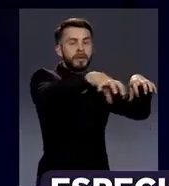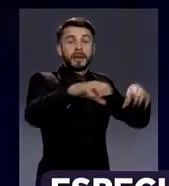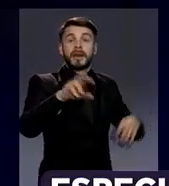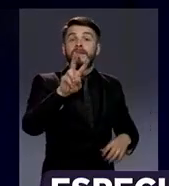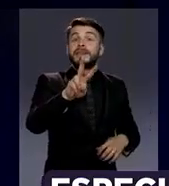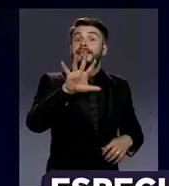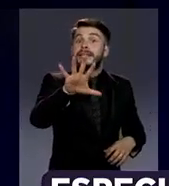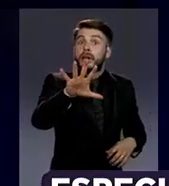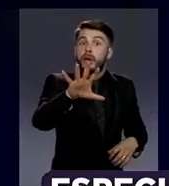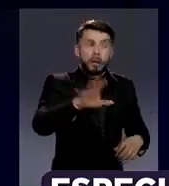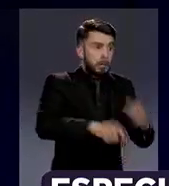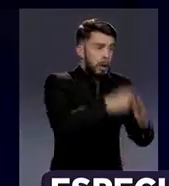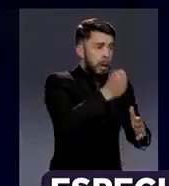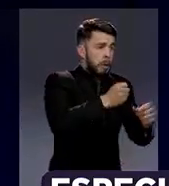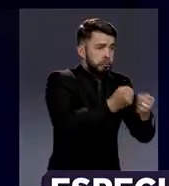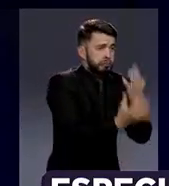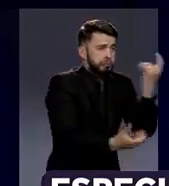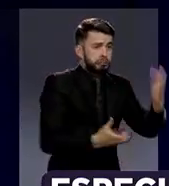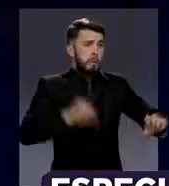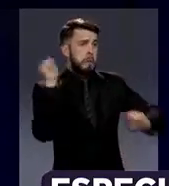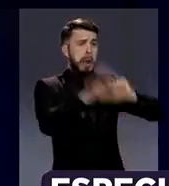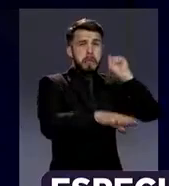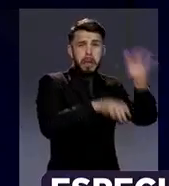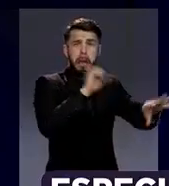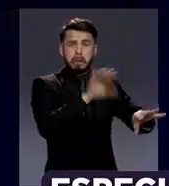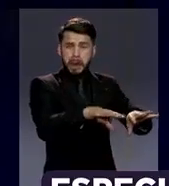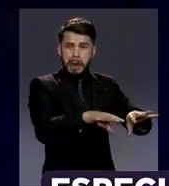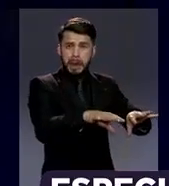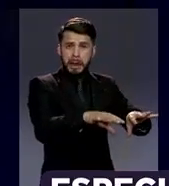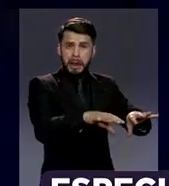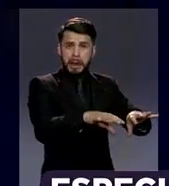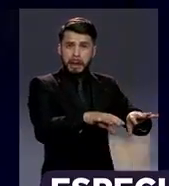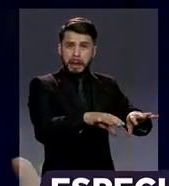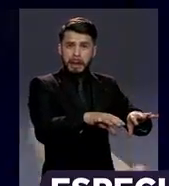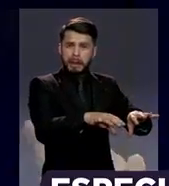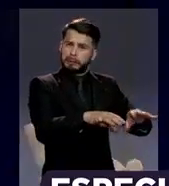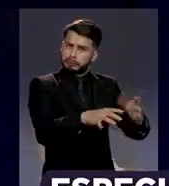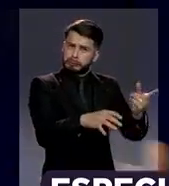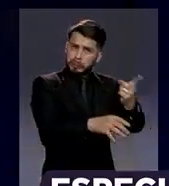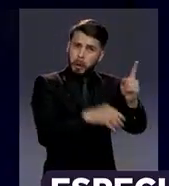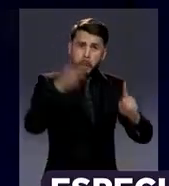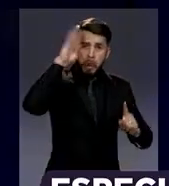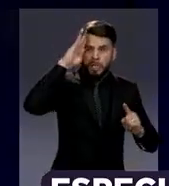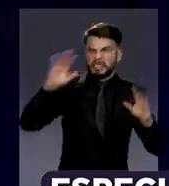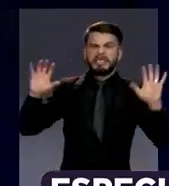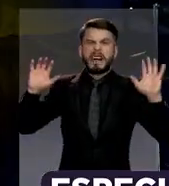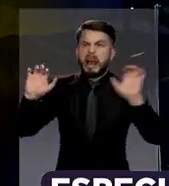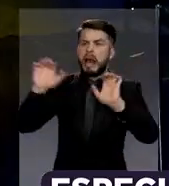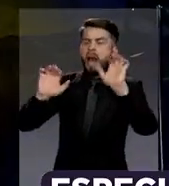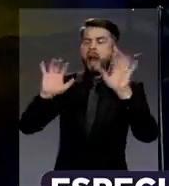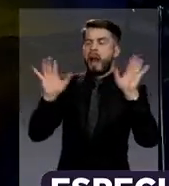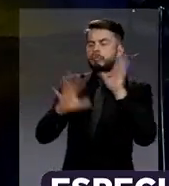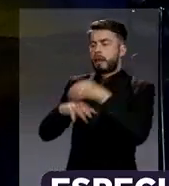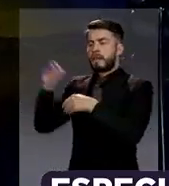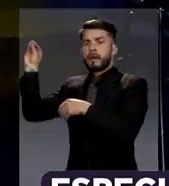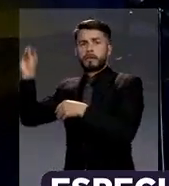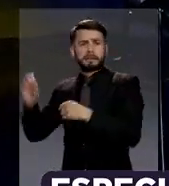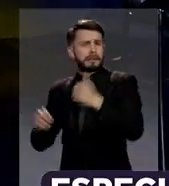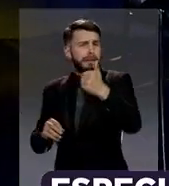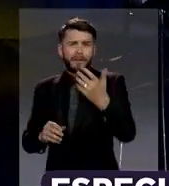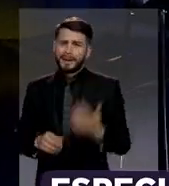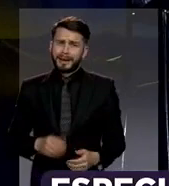fueron del calle y no proteja nunca en cai se va a recuperar se cogerá por defender un cai eso no tiene sentido